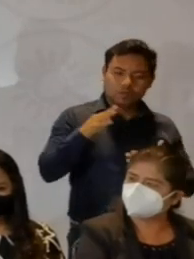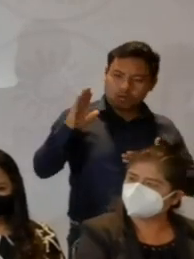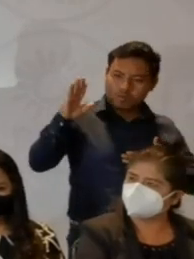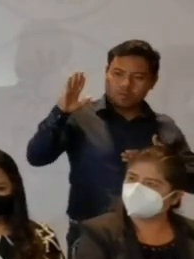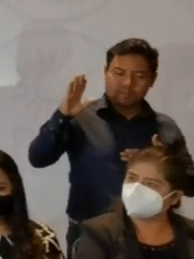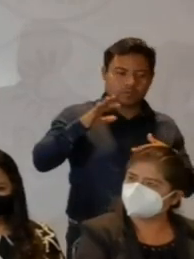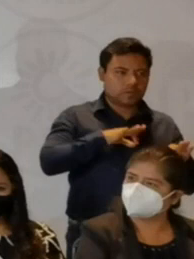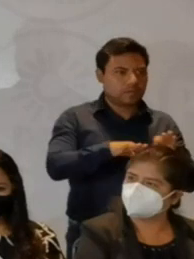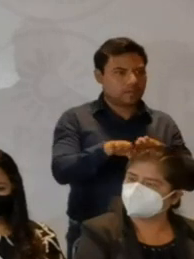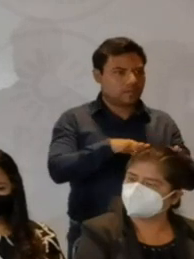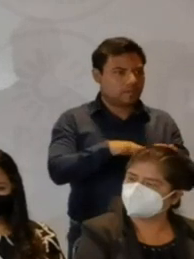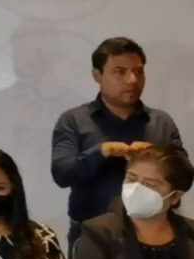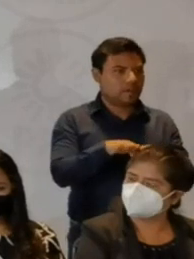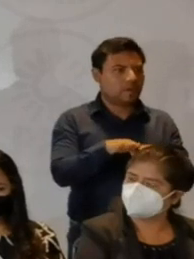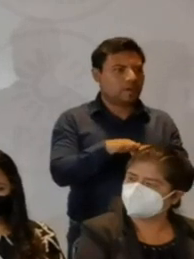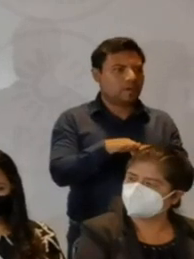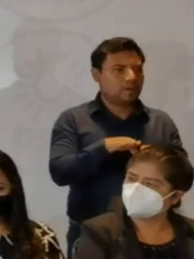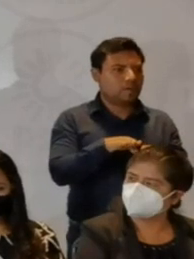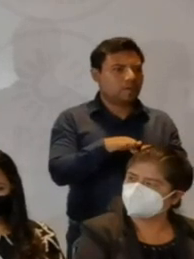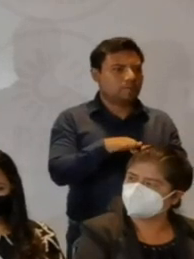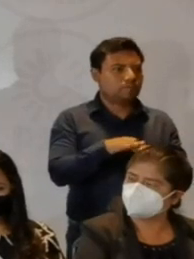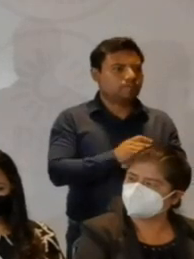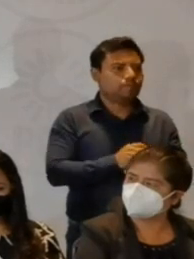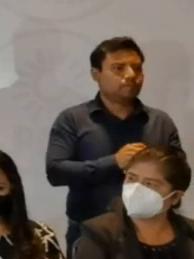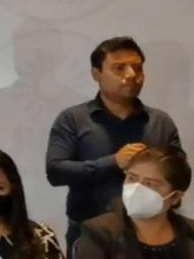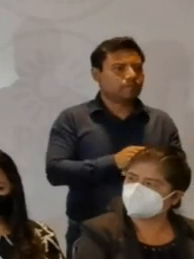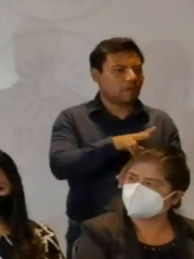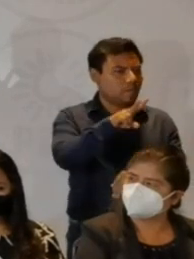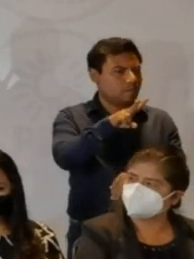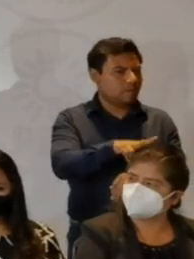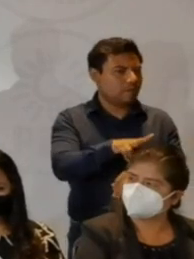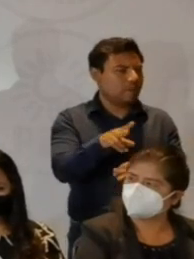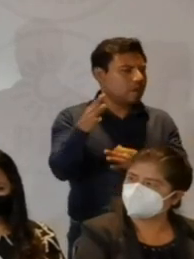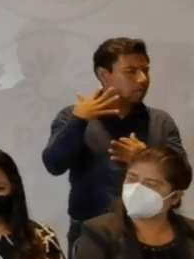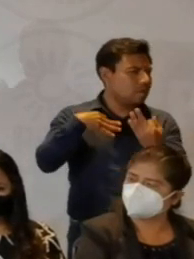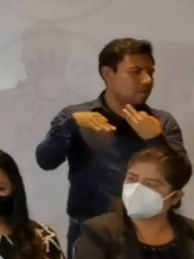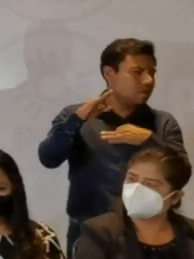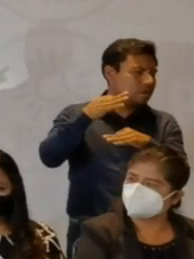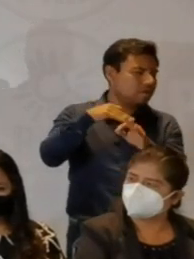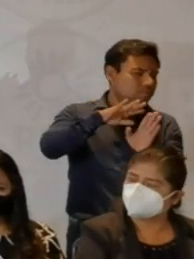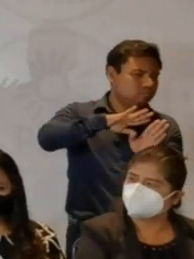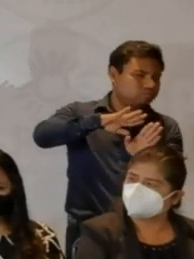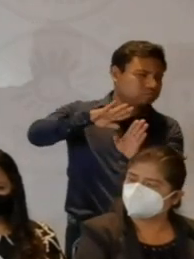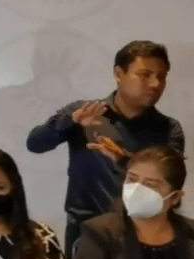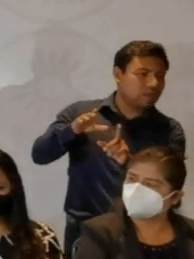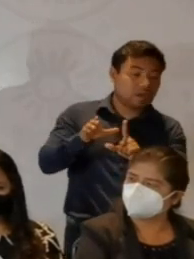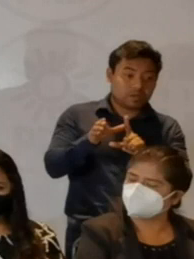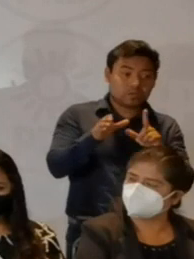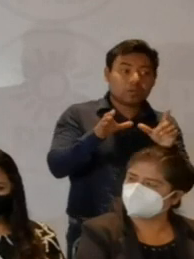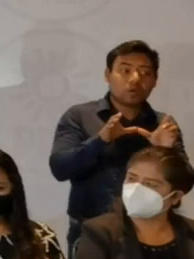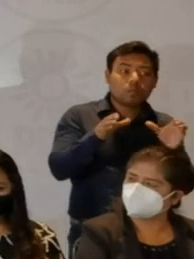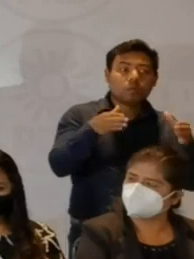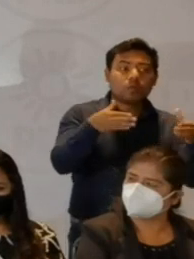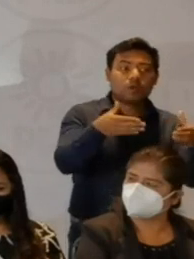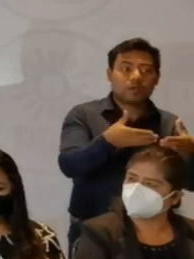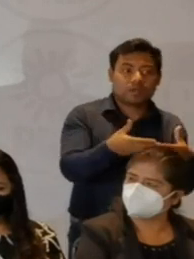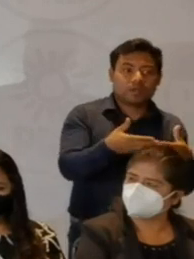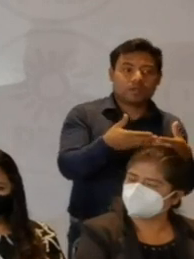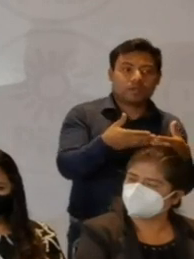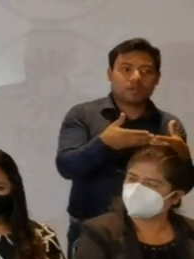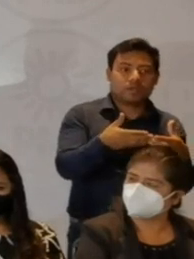de trabajar, por supuesto, contra la violencia que se ejerce en las comunidades amparadas en